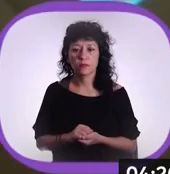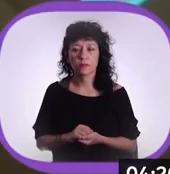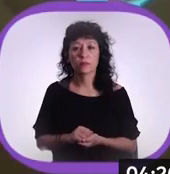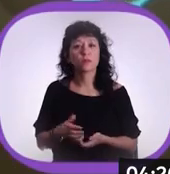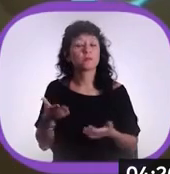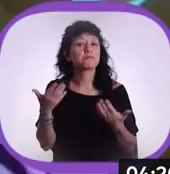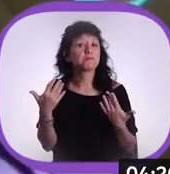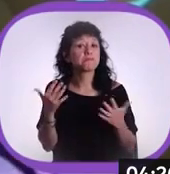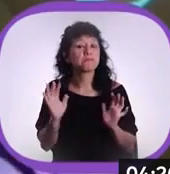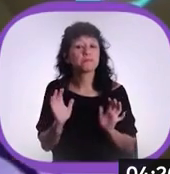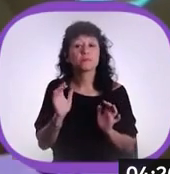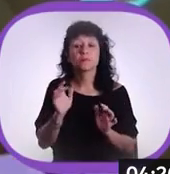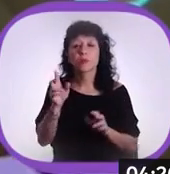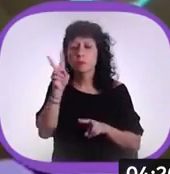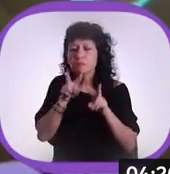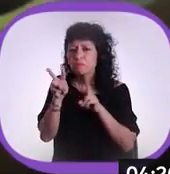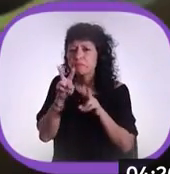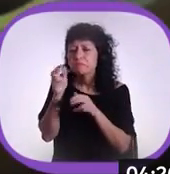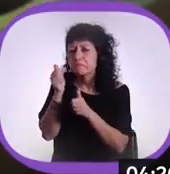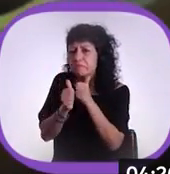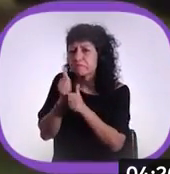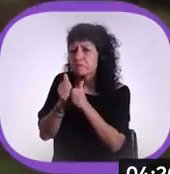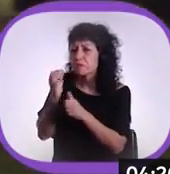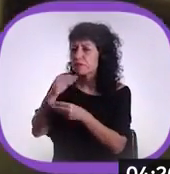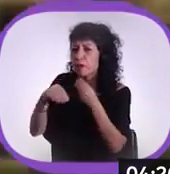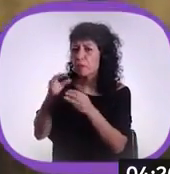Tal vez podría hallar pistas de mi ancestro aquí.